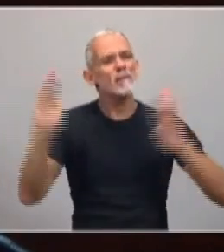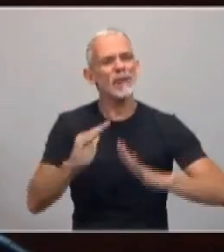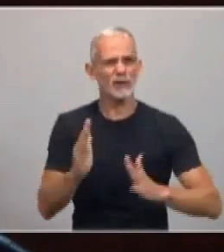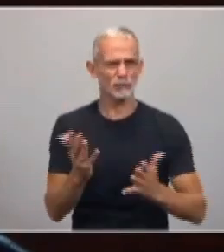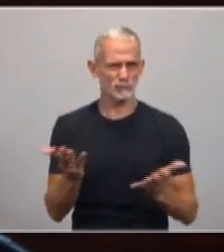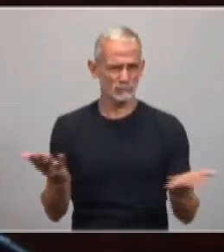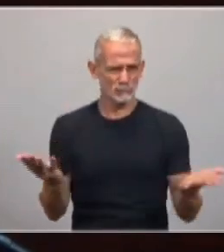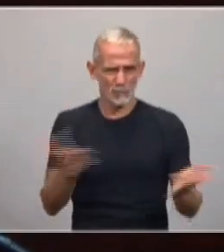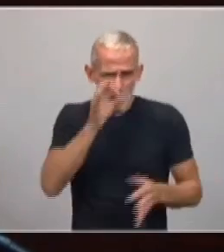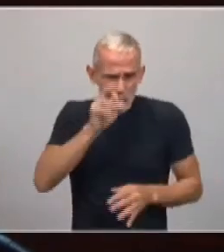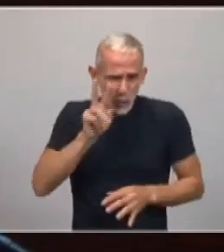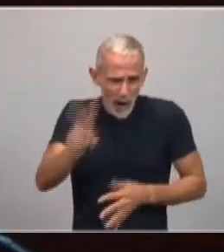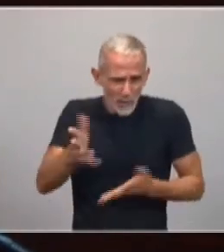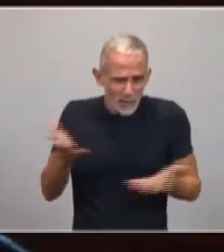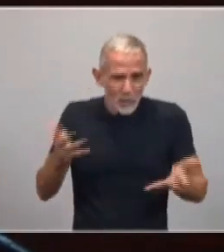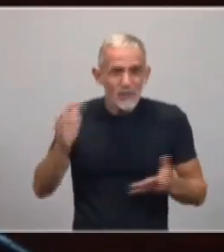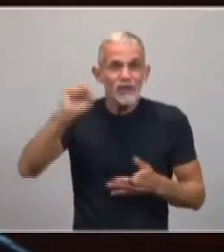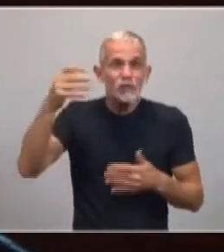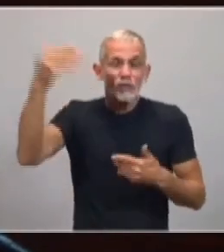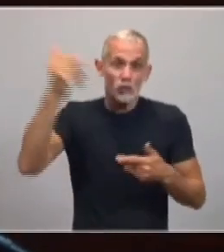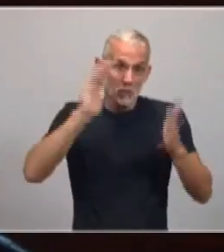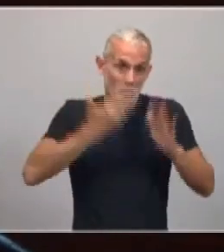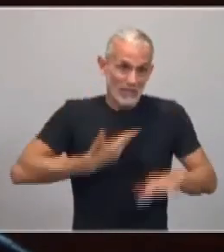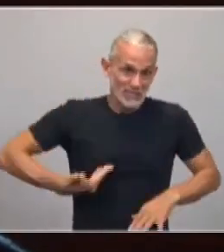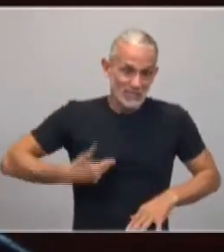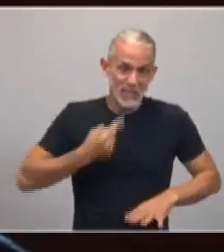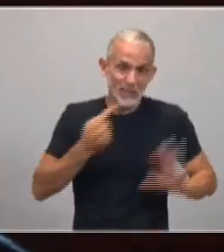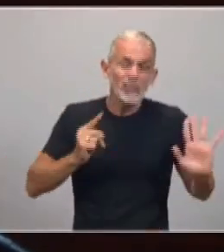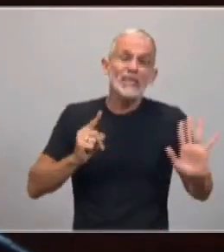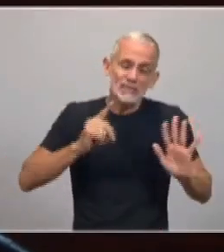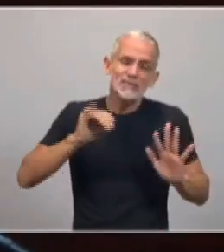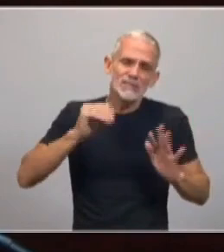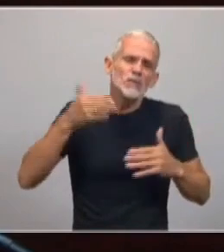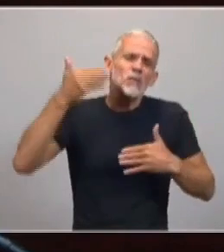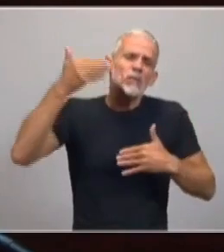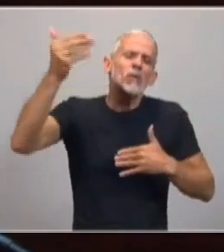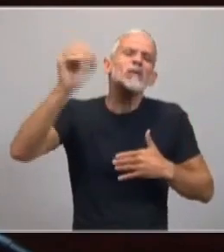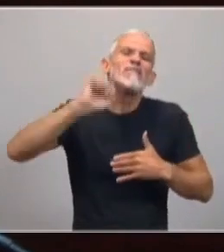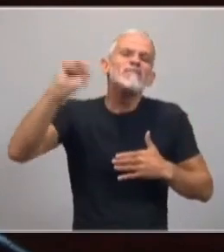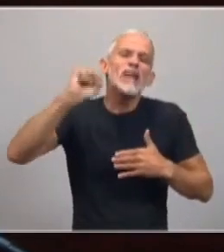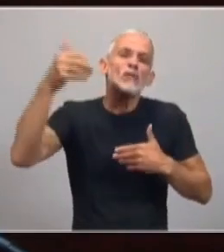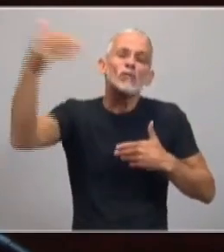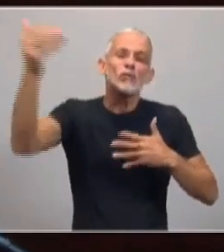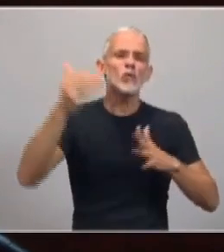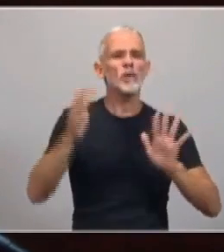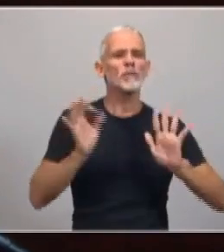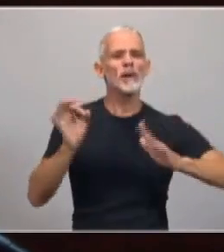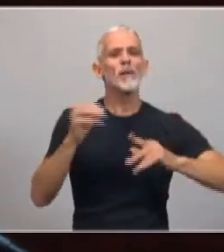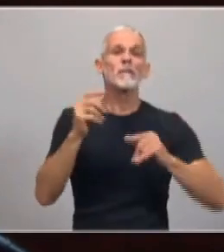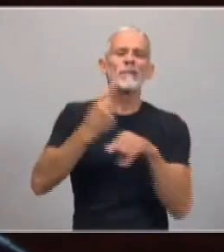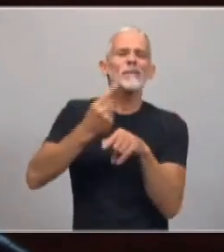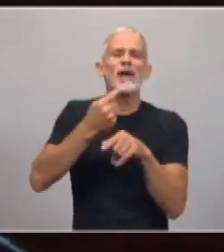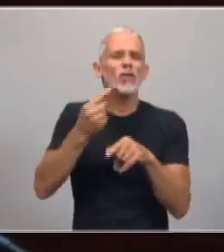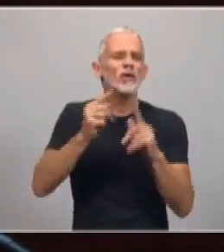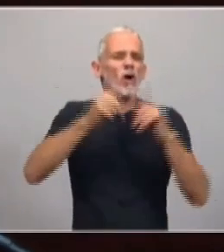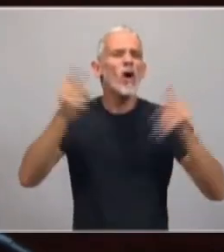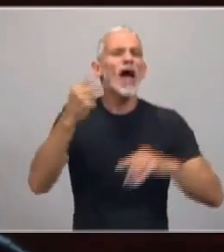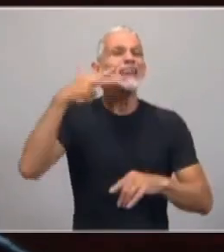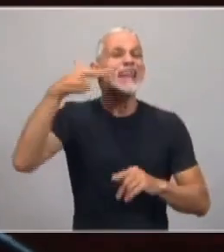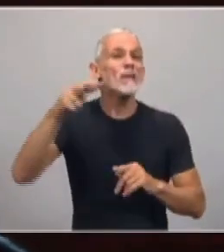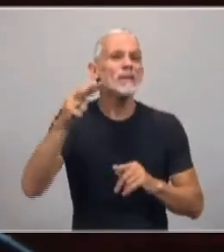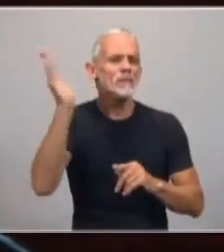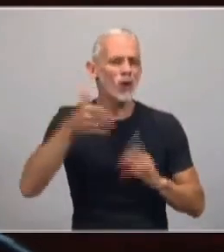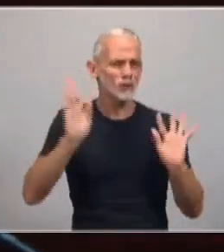que nadie vio nunca, pero que el presidente ubica primero en 3.000%, luego